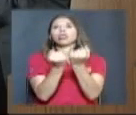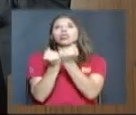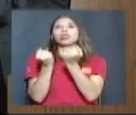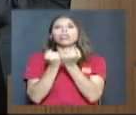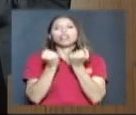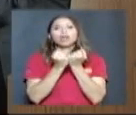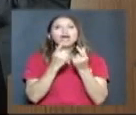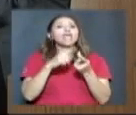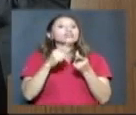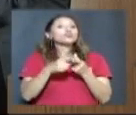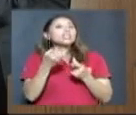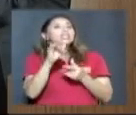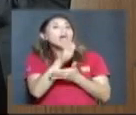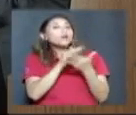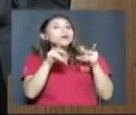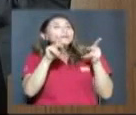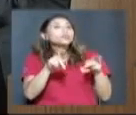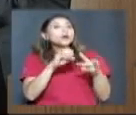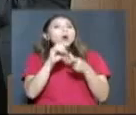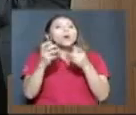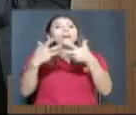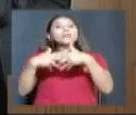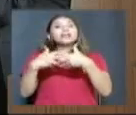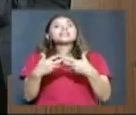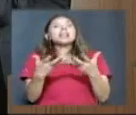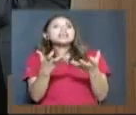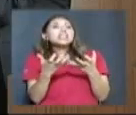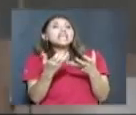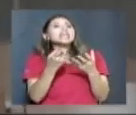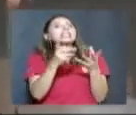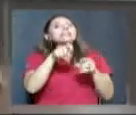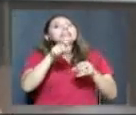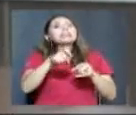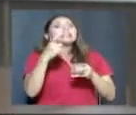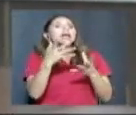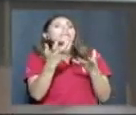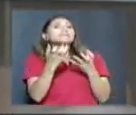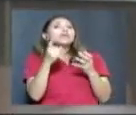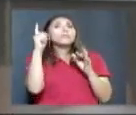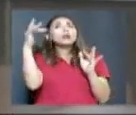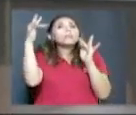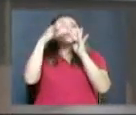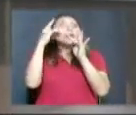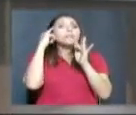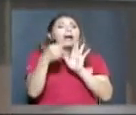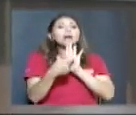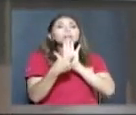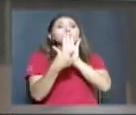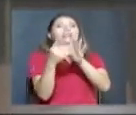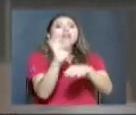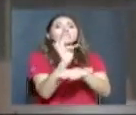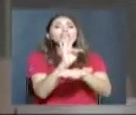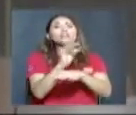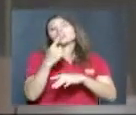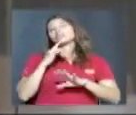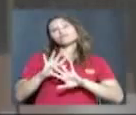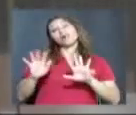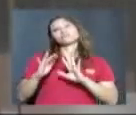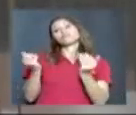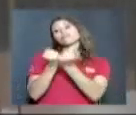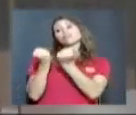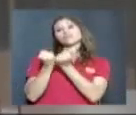alguna organización acude a pedir un espacio, ya no hay campo. Y es una obligación del Estado asegurar la participación de todos los sectores sociales. Marvin, pero es que también